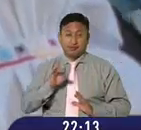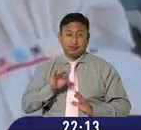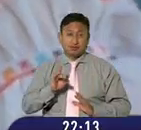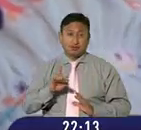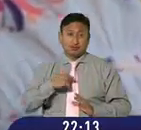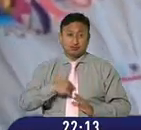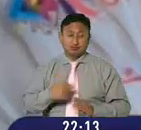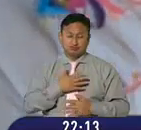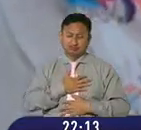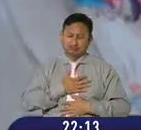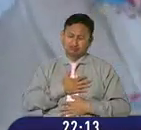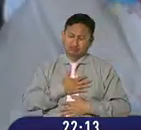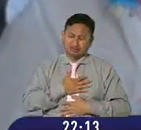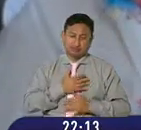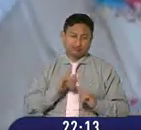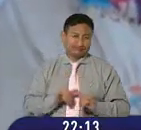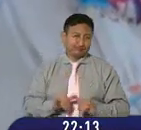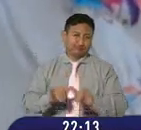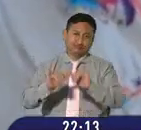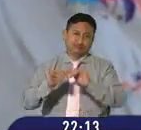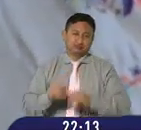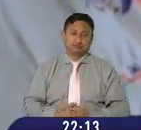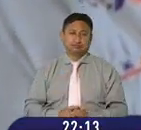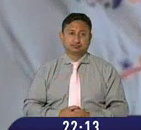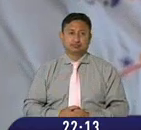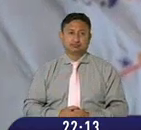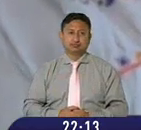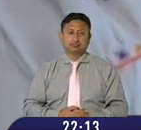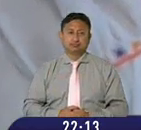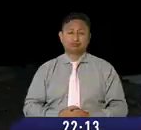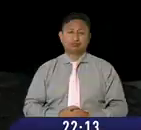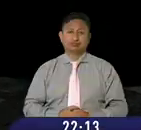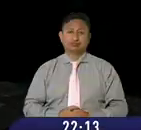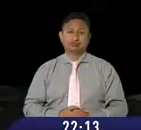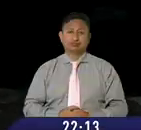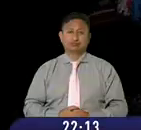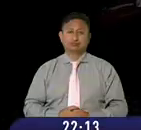irreparable pérdida. Informó Darwin Altamirano.